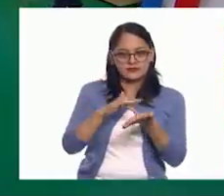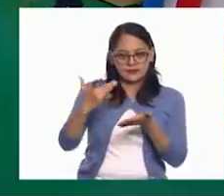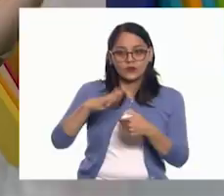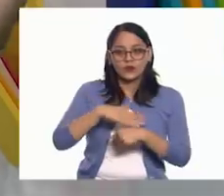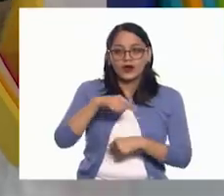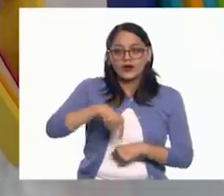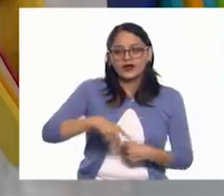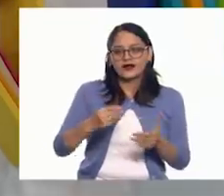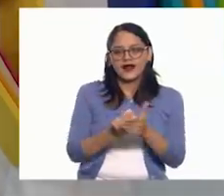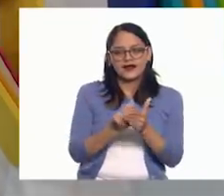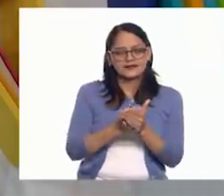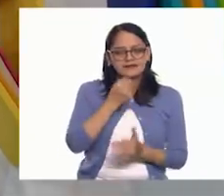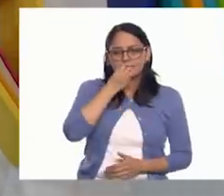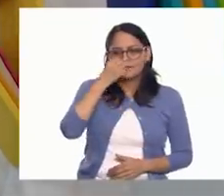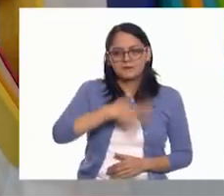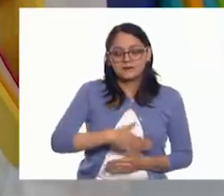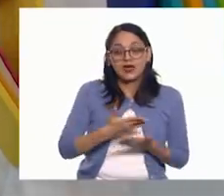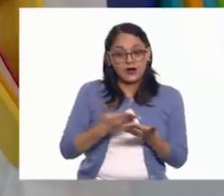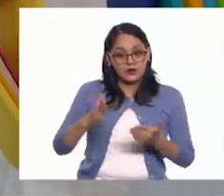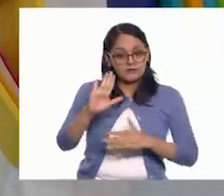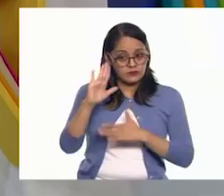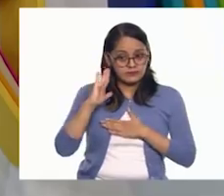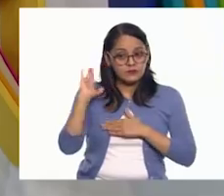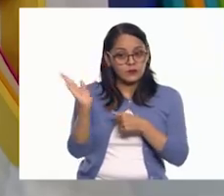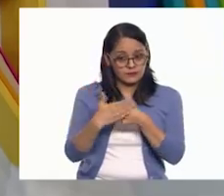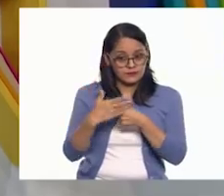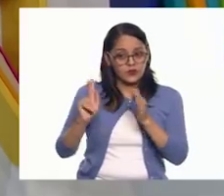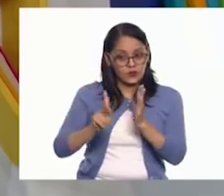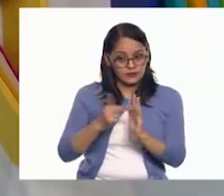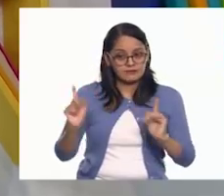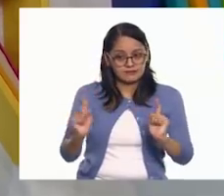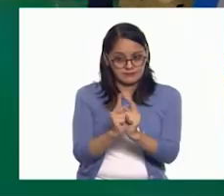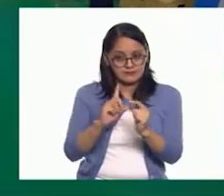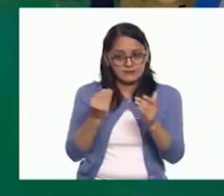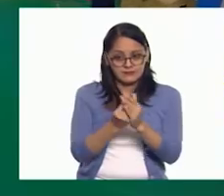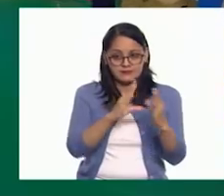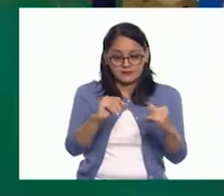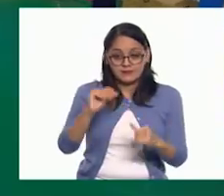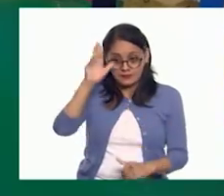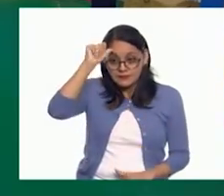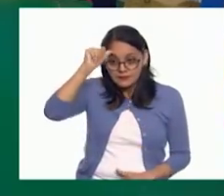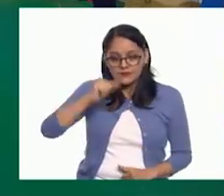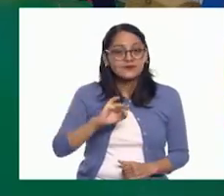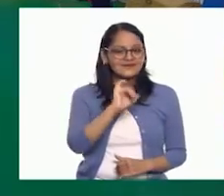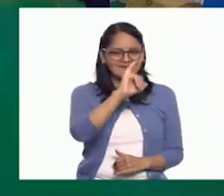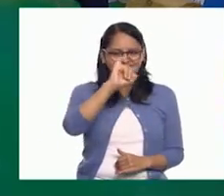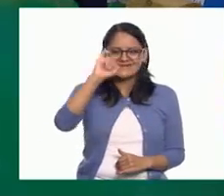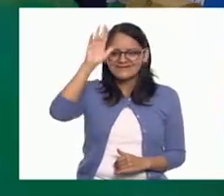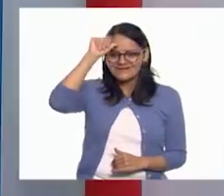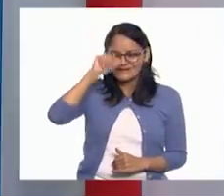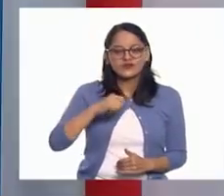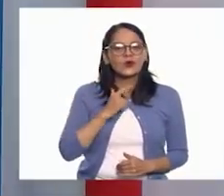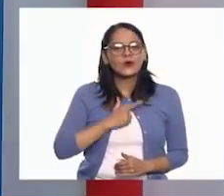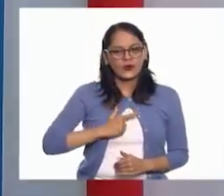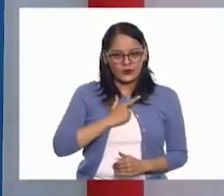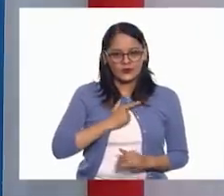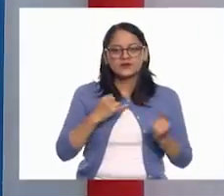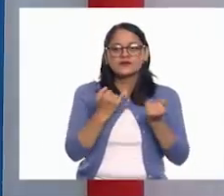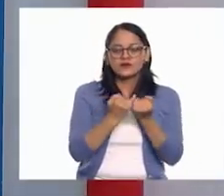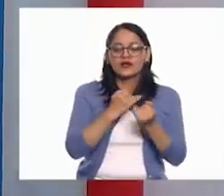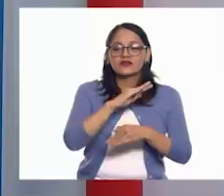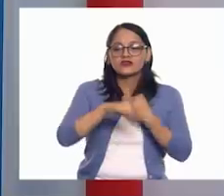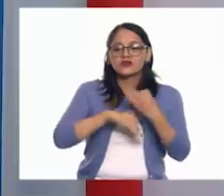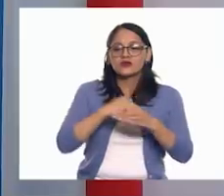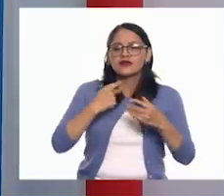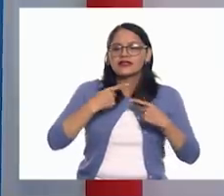esta maravillosa clase que nos dieron y prométanme que nos vamos a volver a ver. Sí, claro que sí. Sí, claro que sí. Fue un gusto. Igual, les saludamos a la